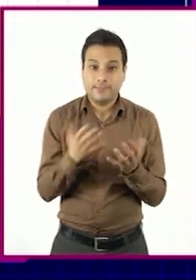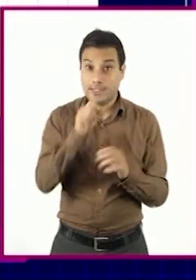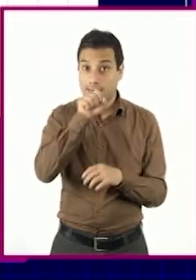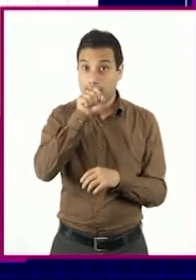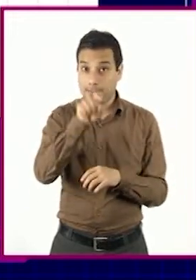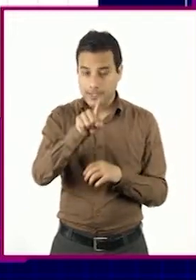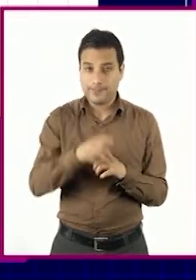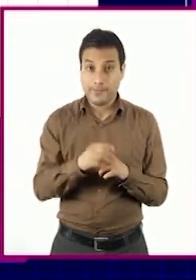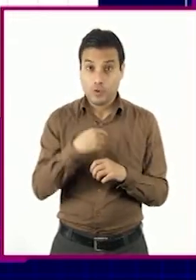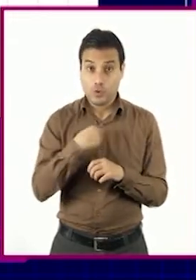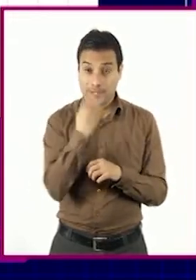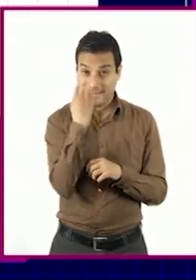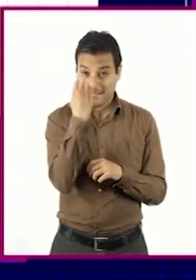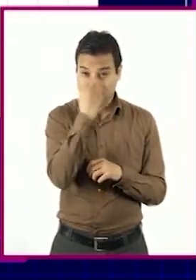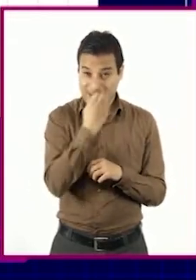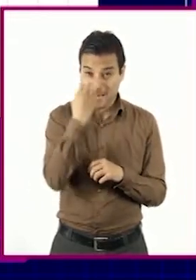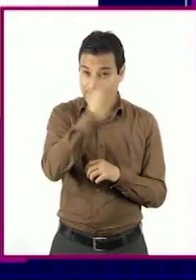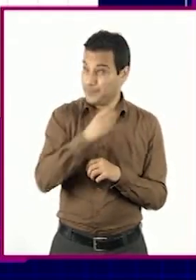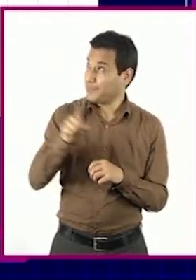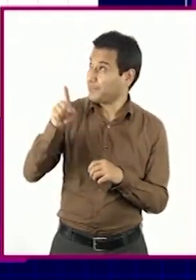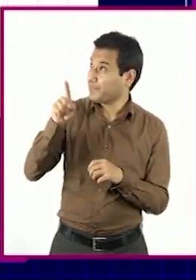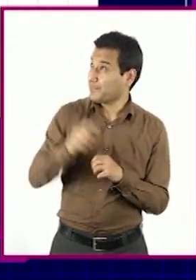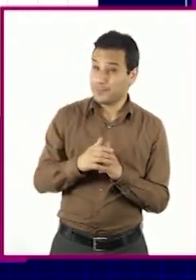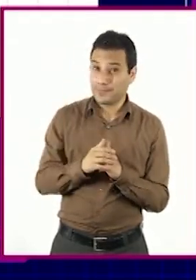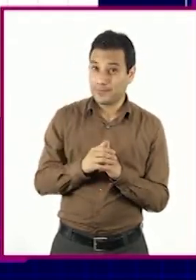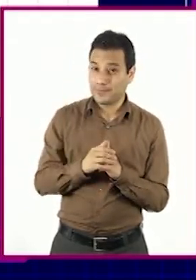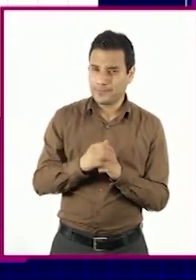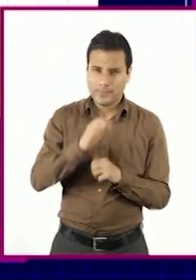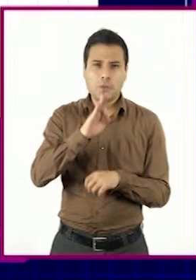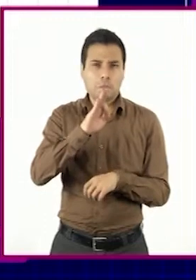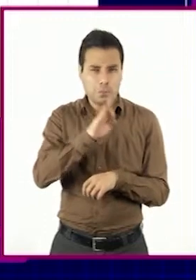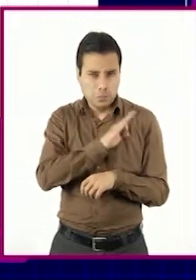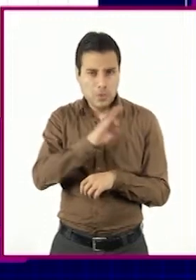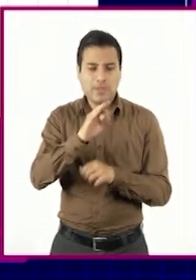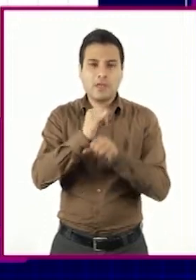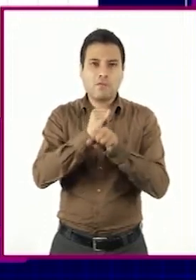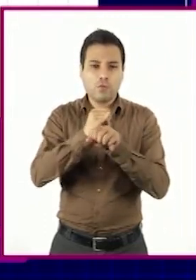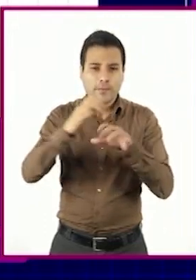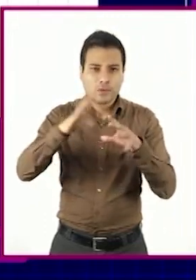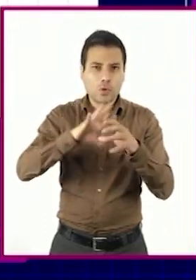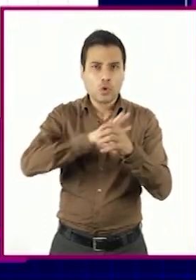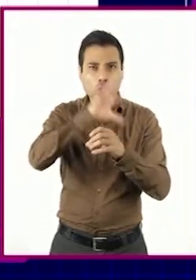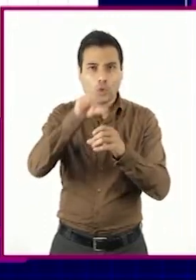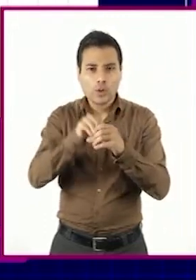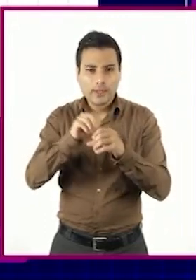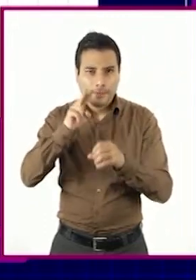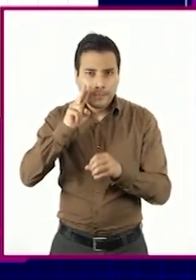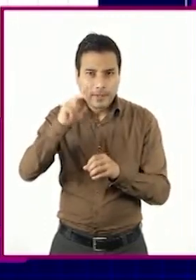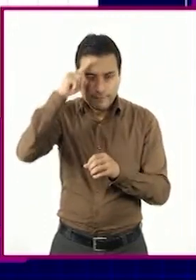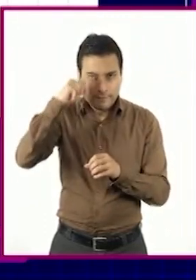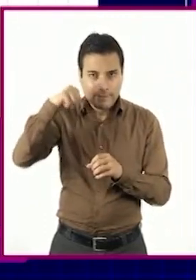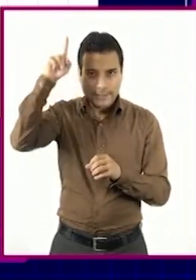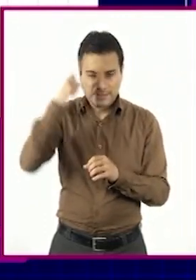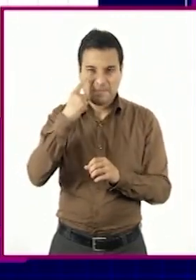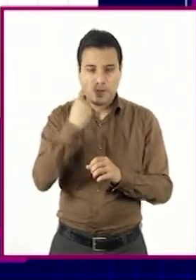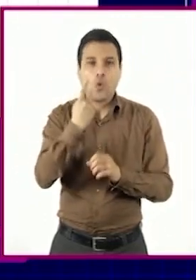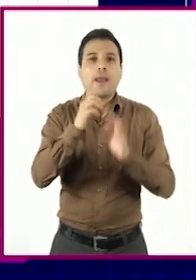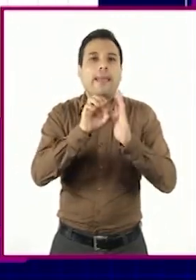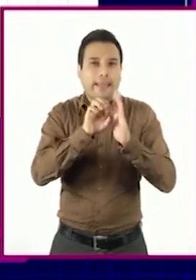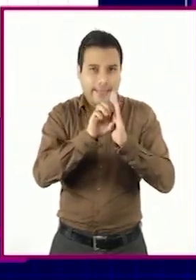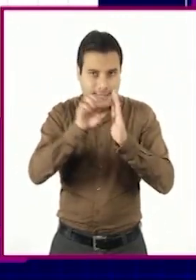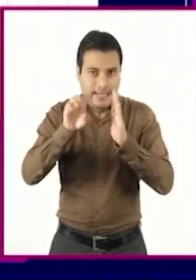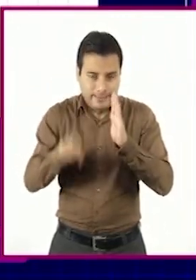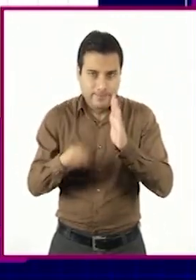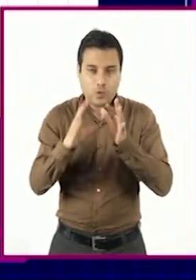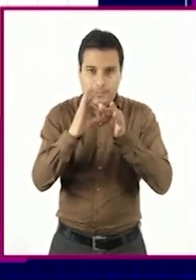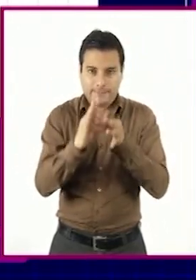gráfica, se puede captar la información de manera fácil y rápida. Veamos un ejemplo en esta gráfica